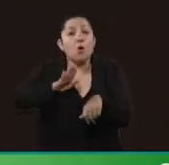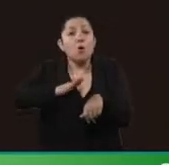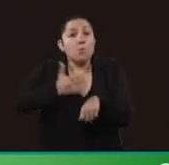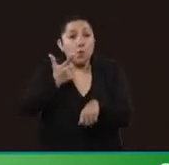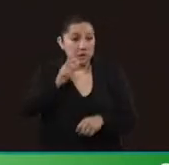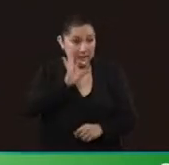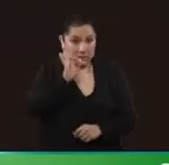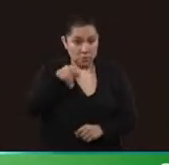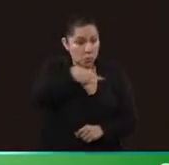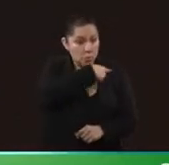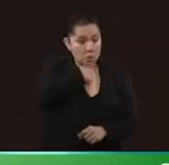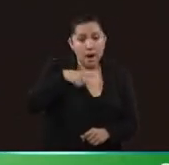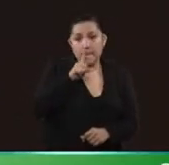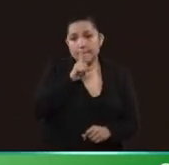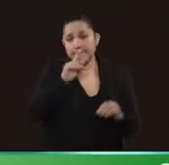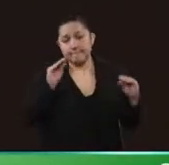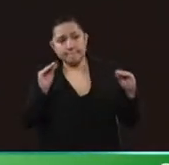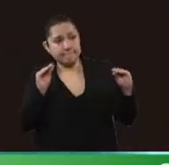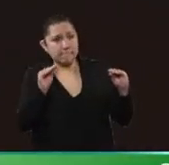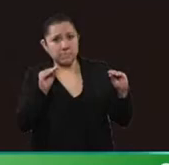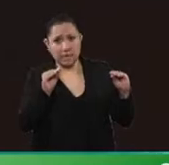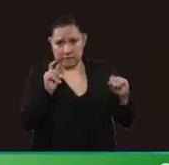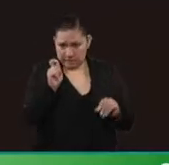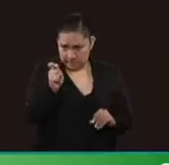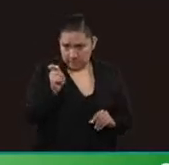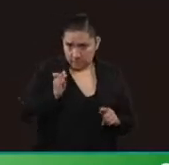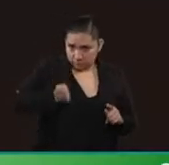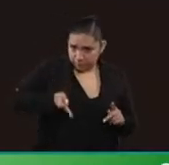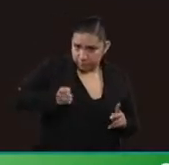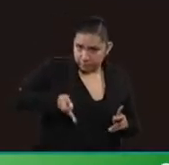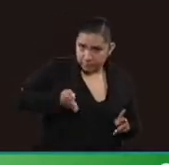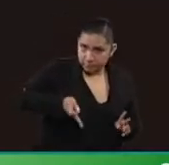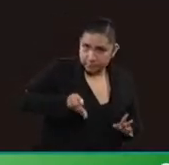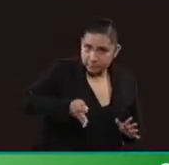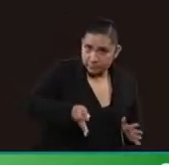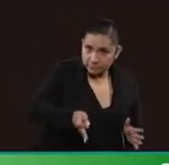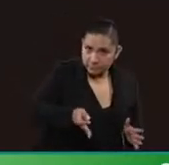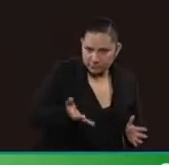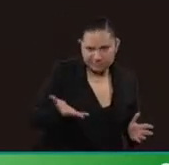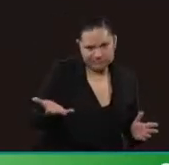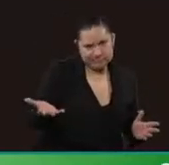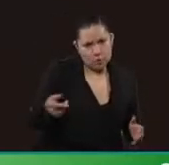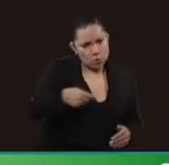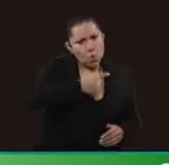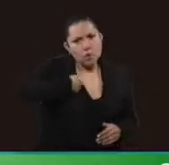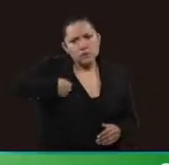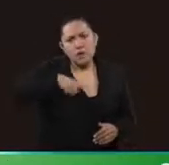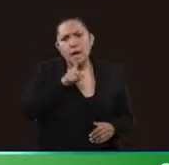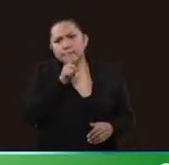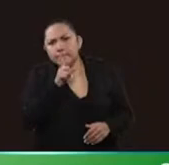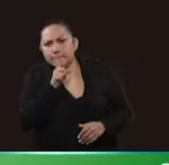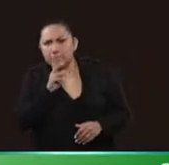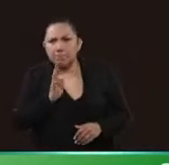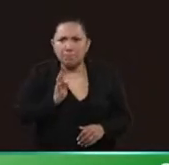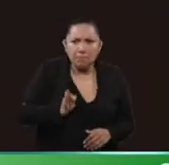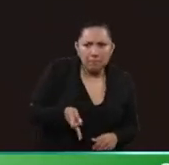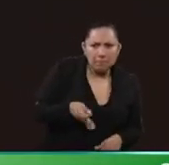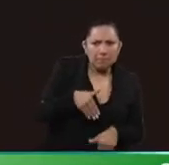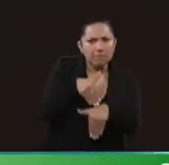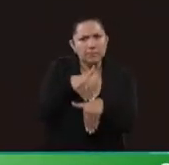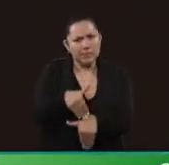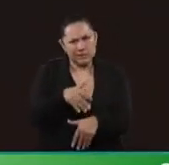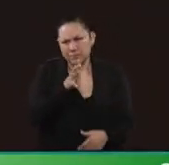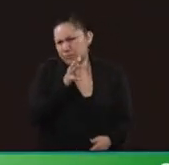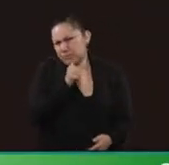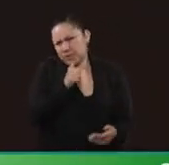ninguna circunstancia podemos quedarnos callados cuando se toma la tribuna más alta